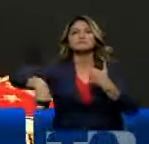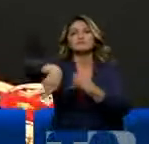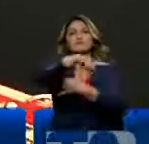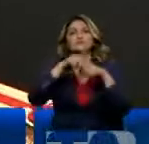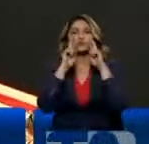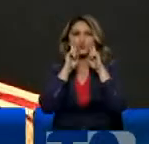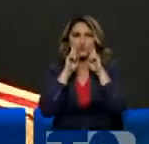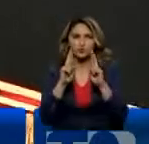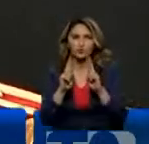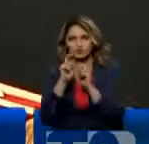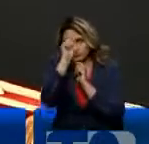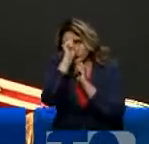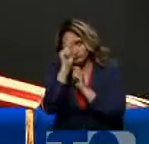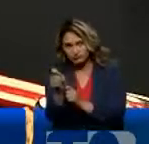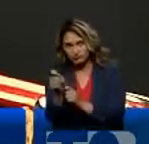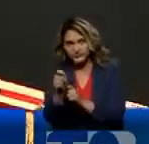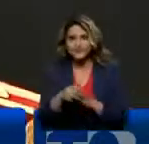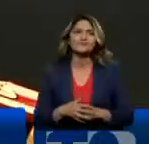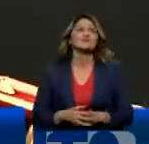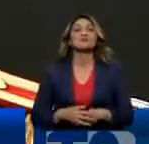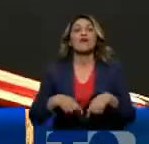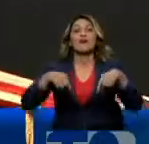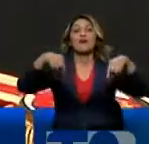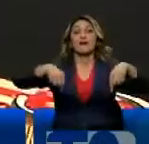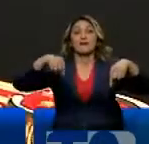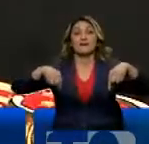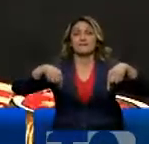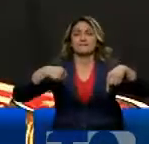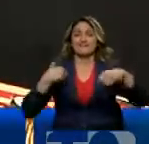encuentra en el 27 de febrero su identidad,